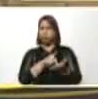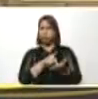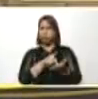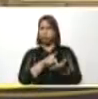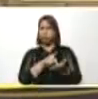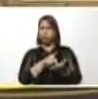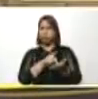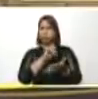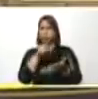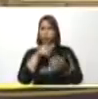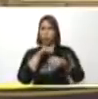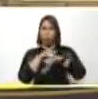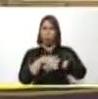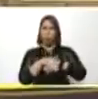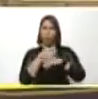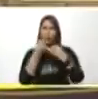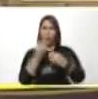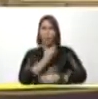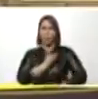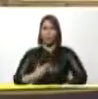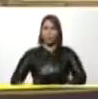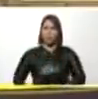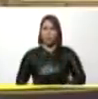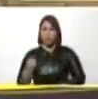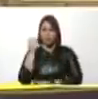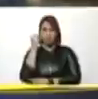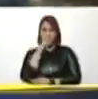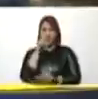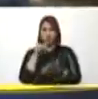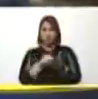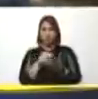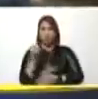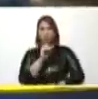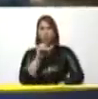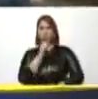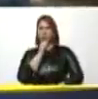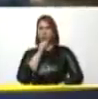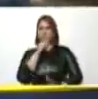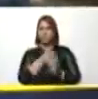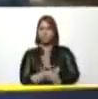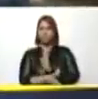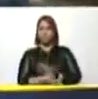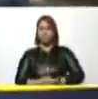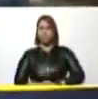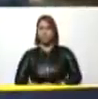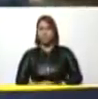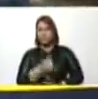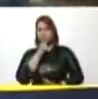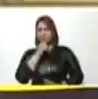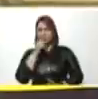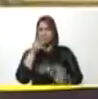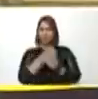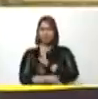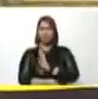¿A Jorge Rodríguez como presidente de la Asamblea Nacional o a quién? ¿A quién más se